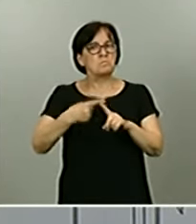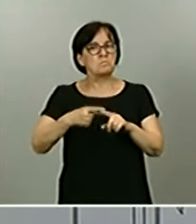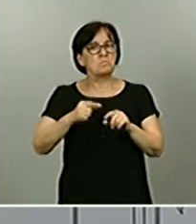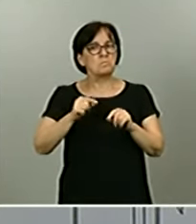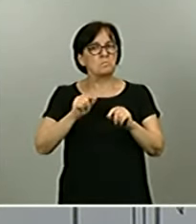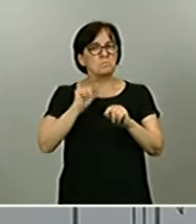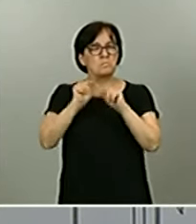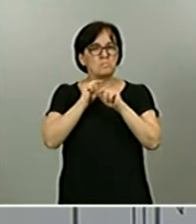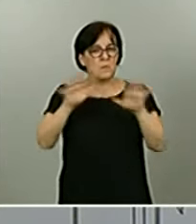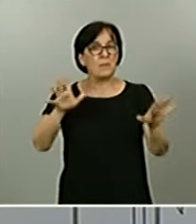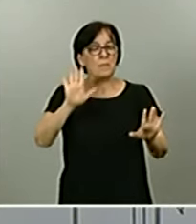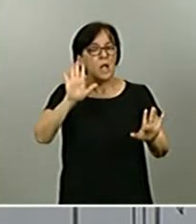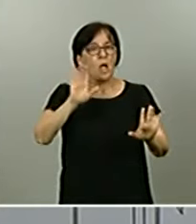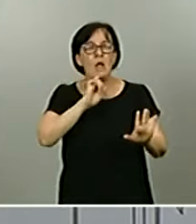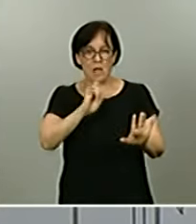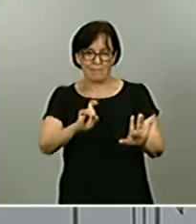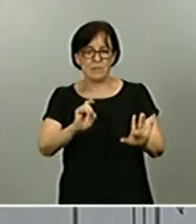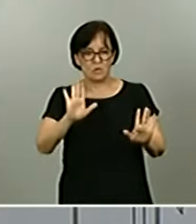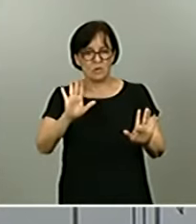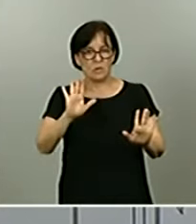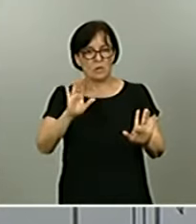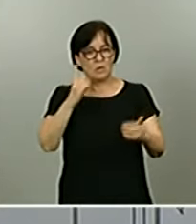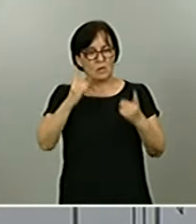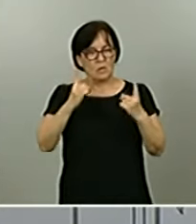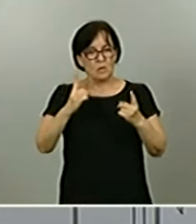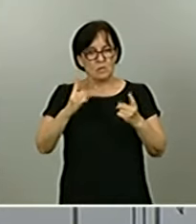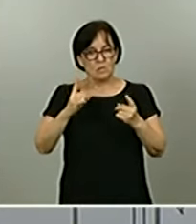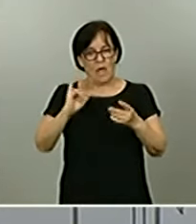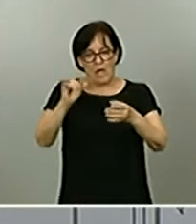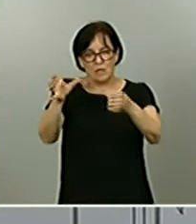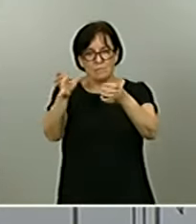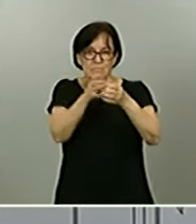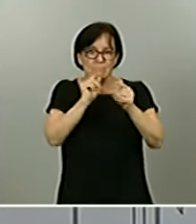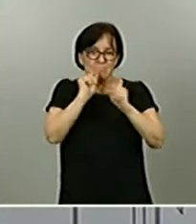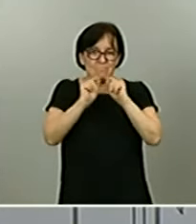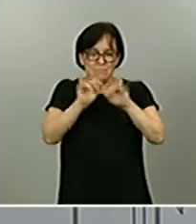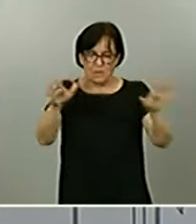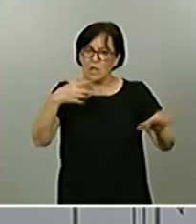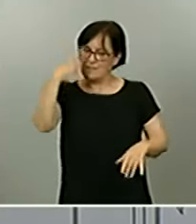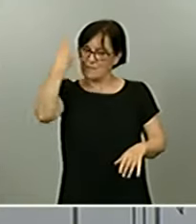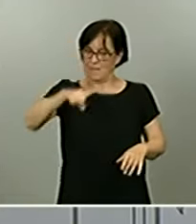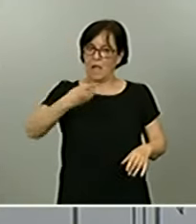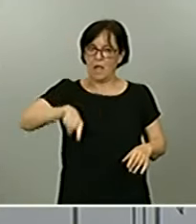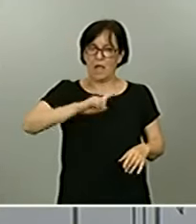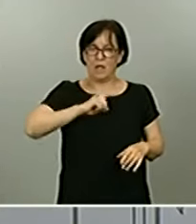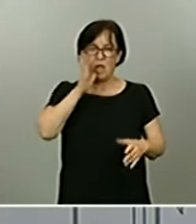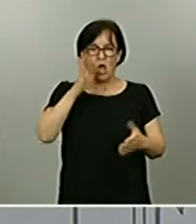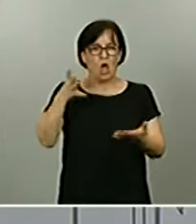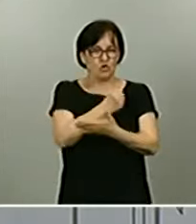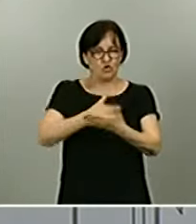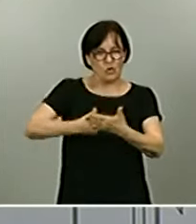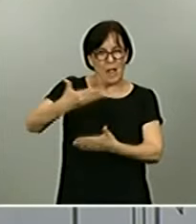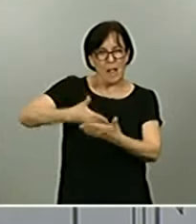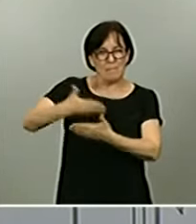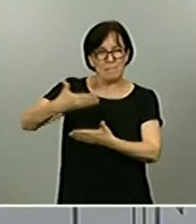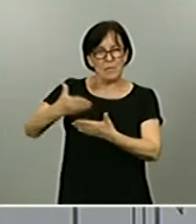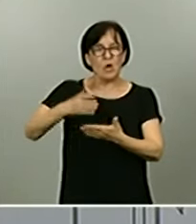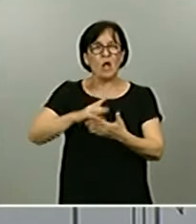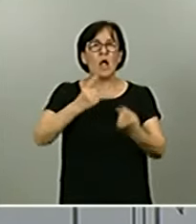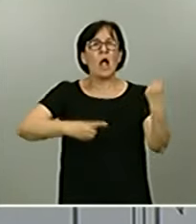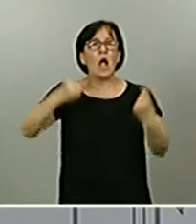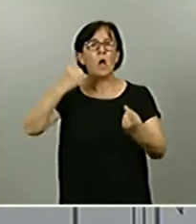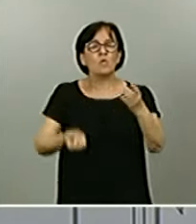todavía tenemos algunas cadenas de transmisión. De hecho, todos son conscientes, porque ha salido en toda la prensa, que hemos tenido incluso algunos brotes en algunos puntos